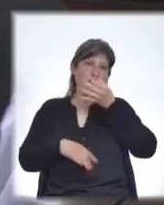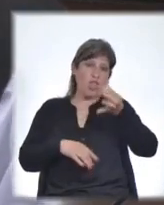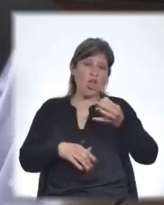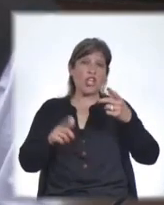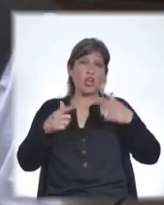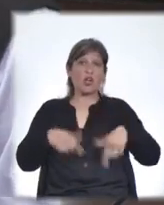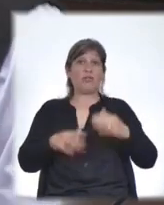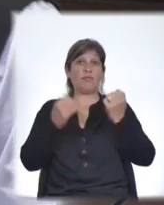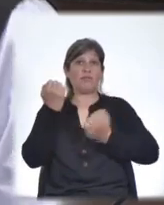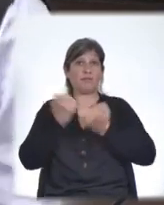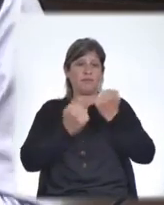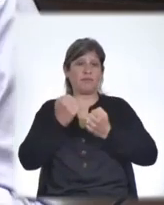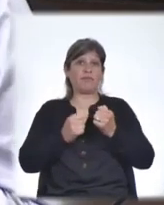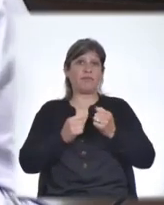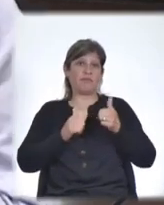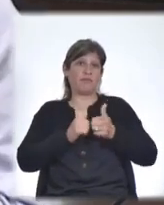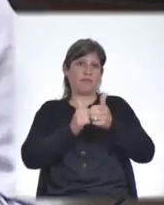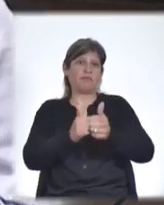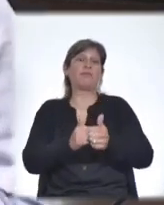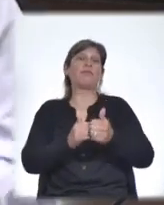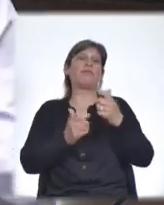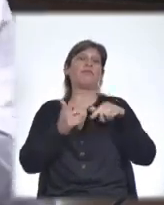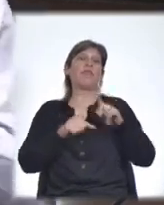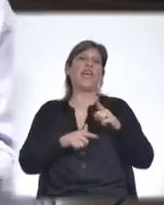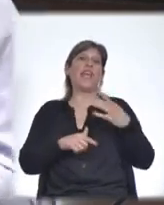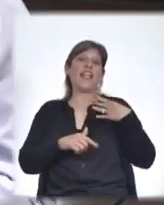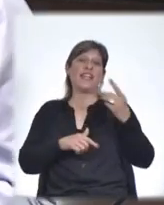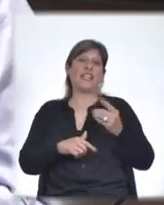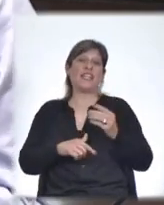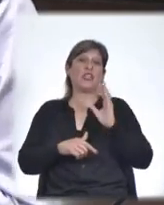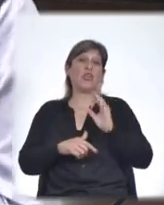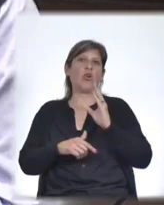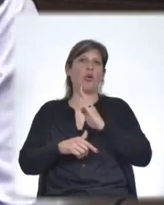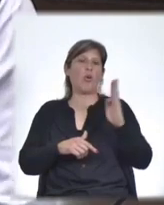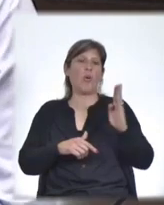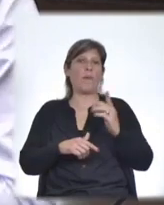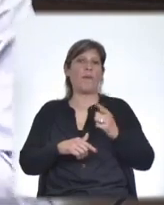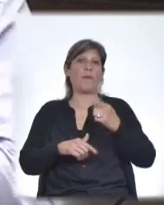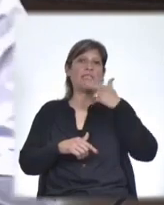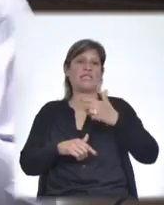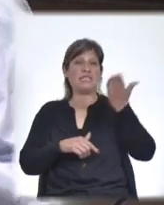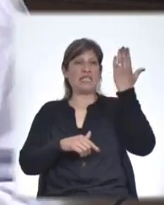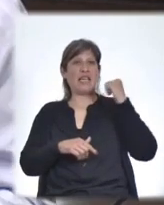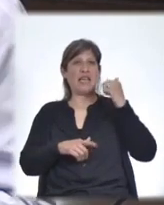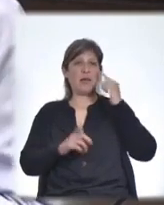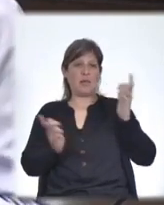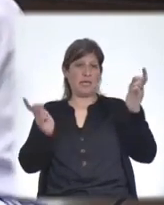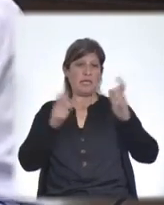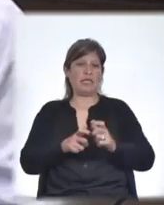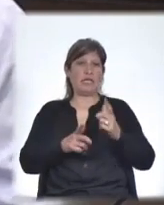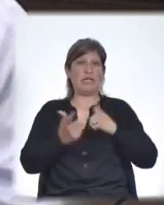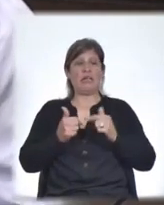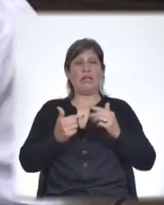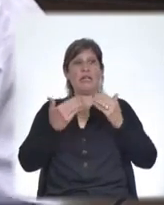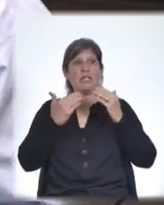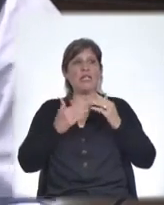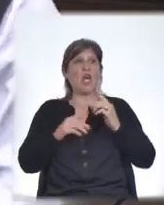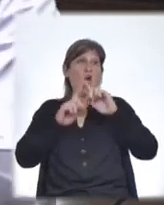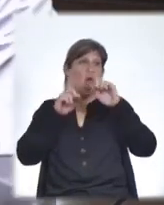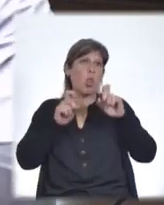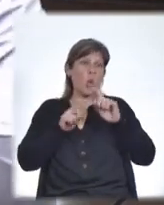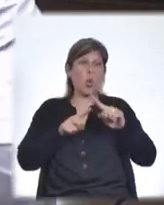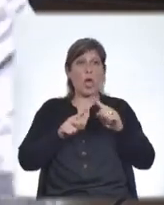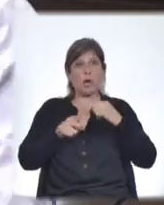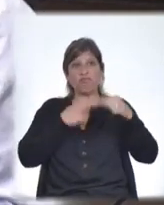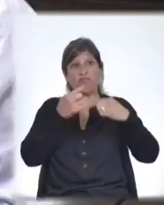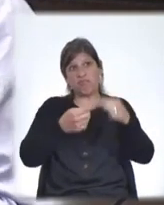de Economía junto con el director de la OPP el pasado 7 de septiembre a la comisión, casi que las interrogantes no se despejaron. Pero